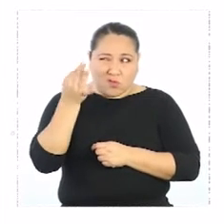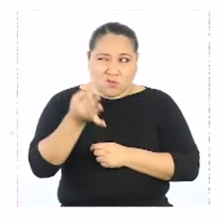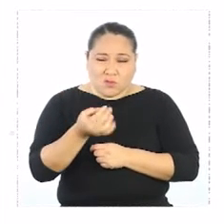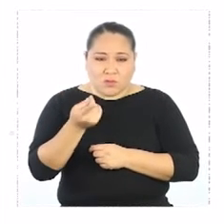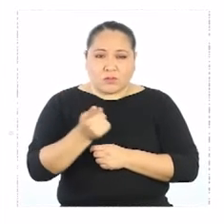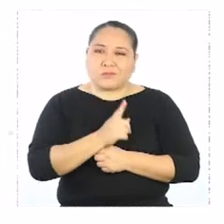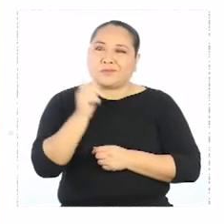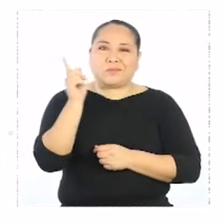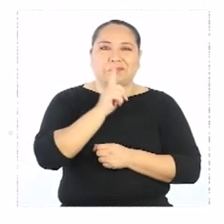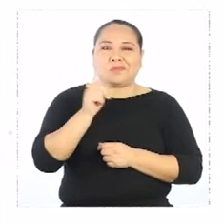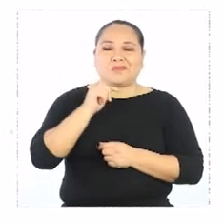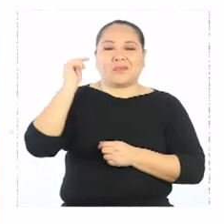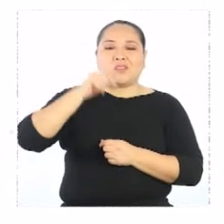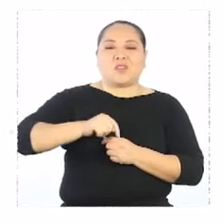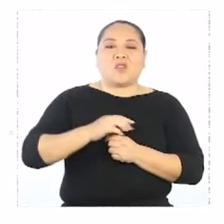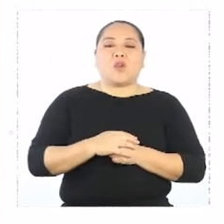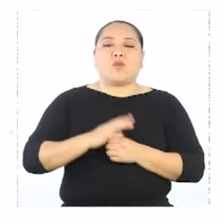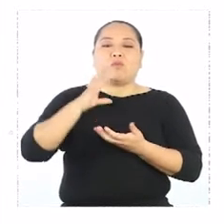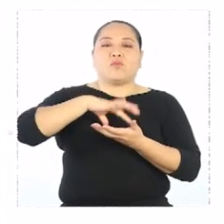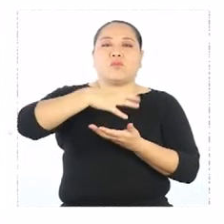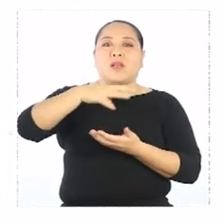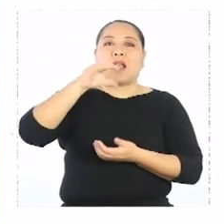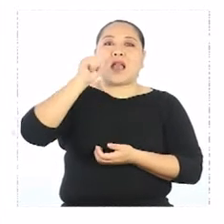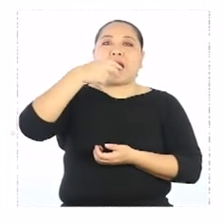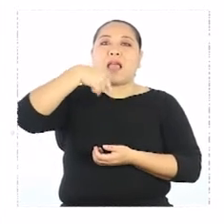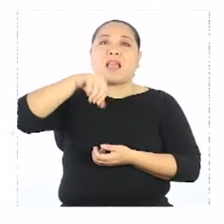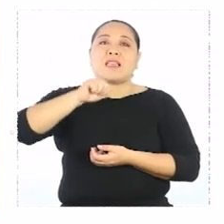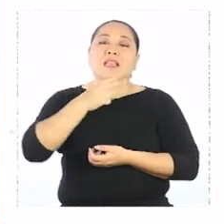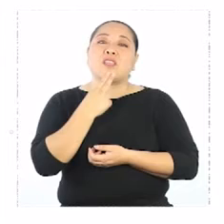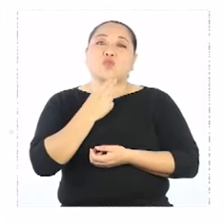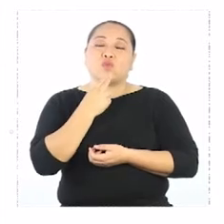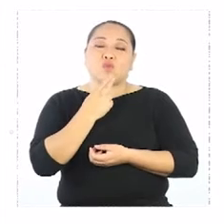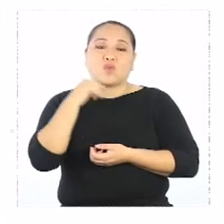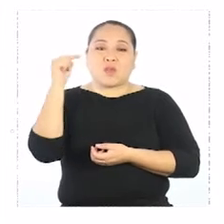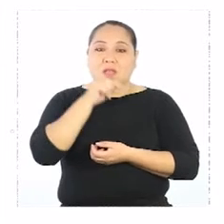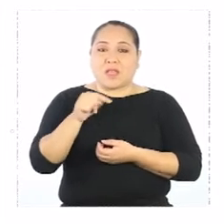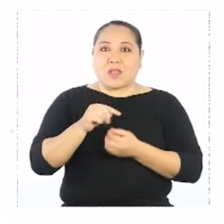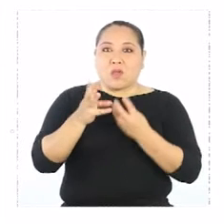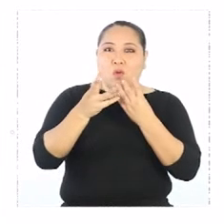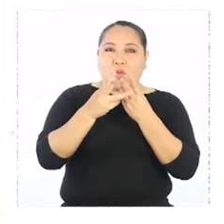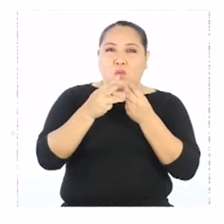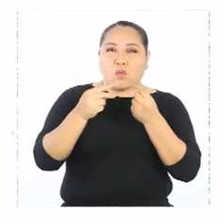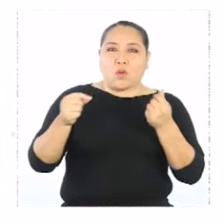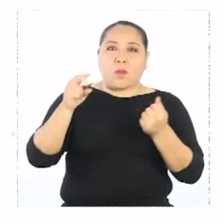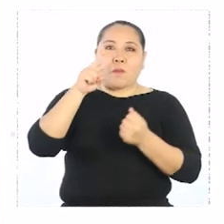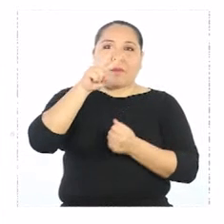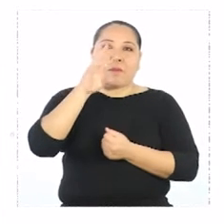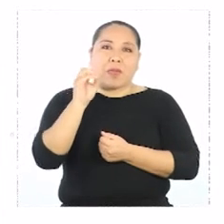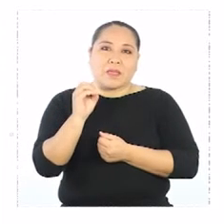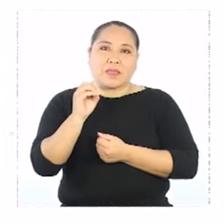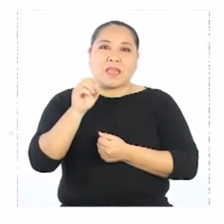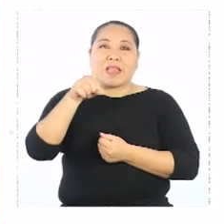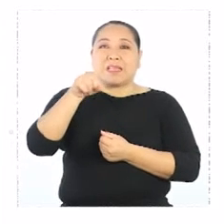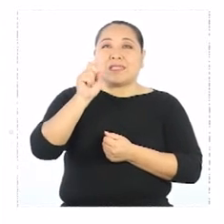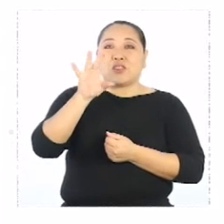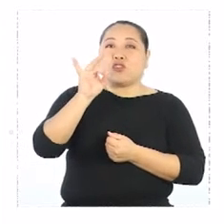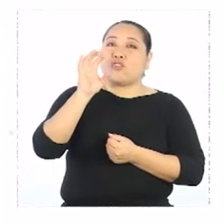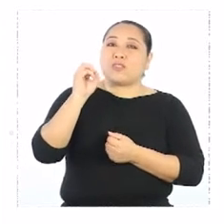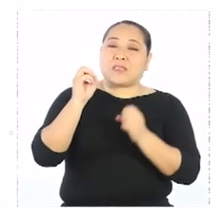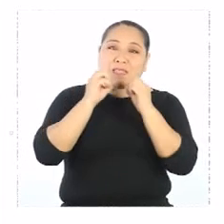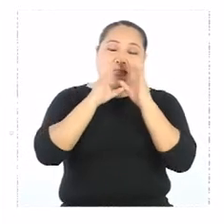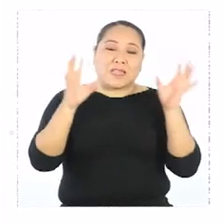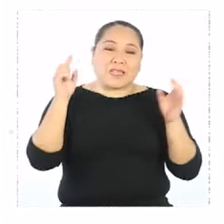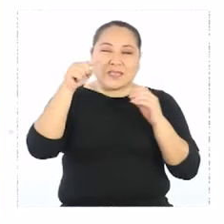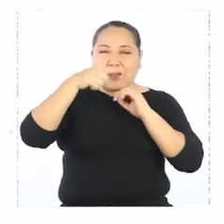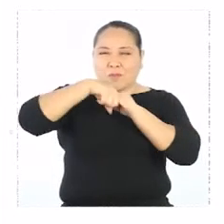que no lo son? Claro que no. Son empaques de caña de azúcar. Estos se biodegradan entre 20 y 180